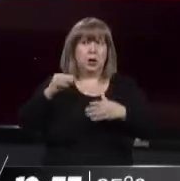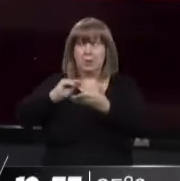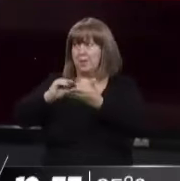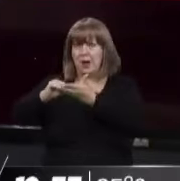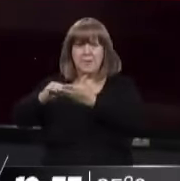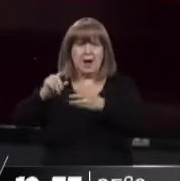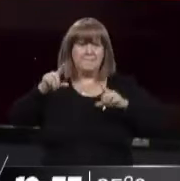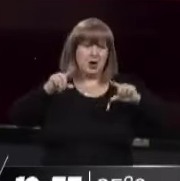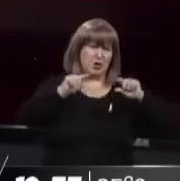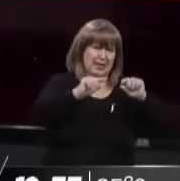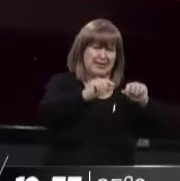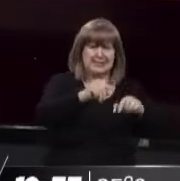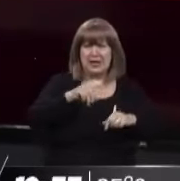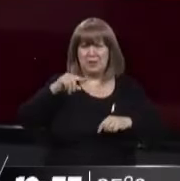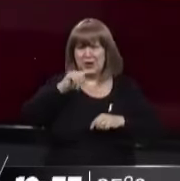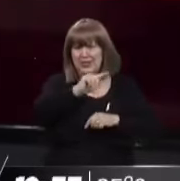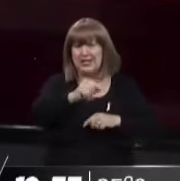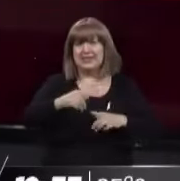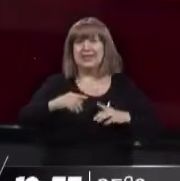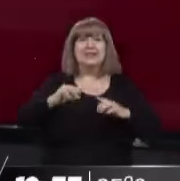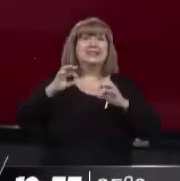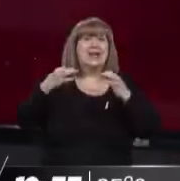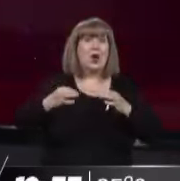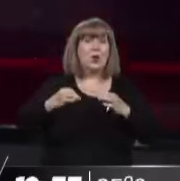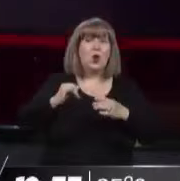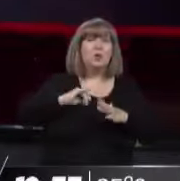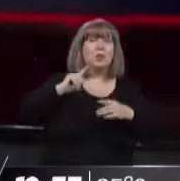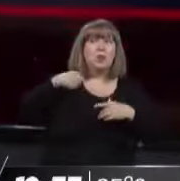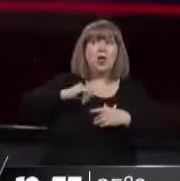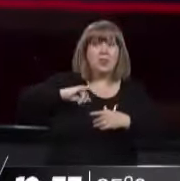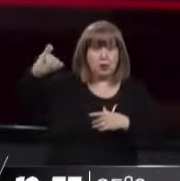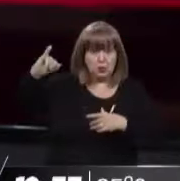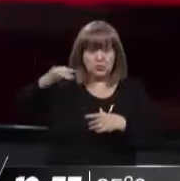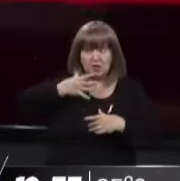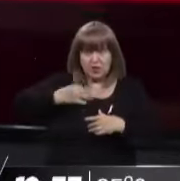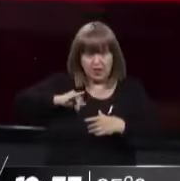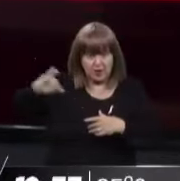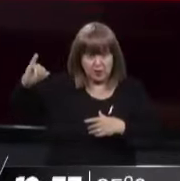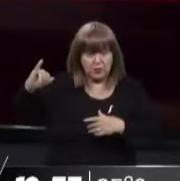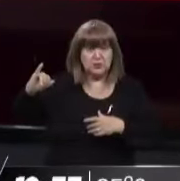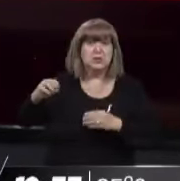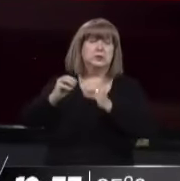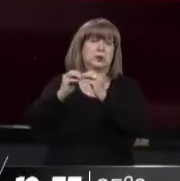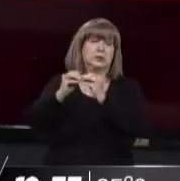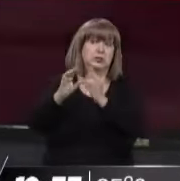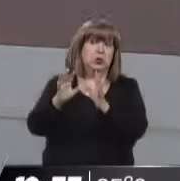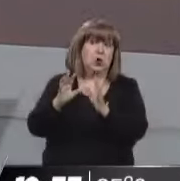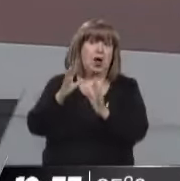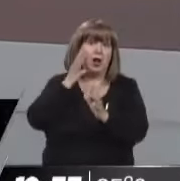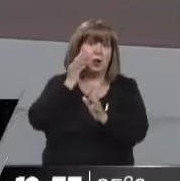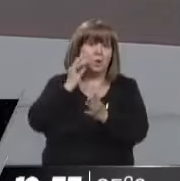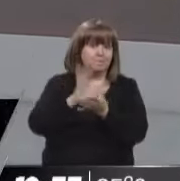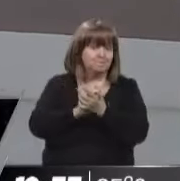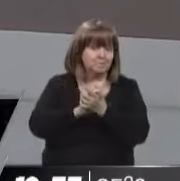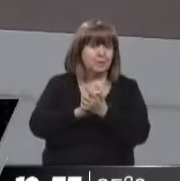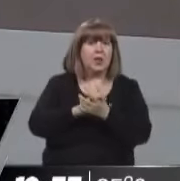otras críticas y evidentemente no va a ser el último capítulo porque cuando venga la denuncia probablemente haya respuesta sí. Y un conflicto judicial en puerta. Y no está mal porque no